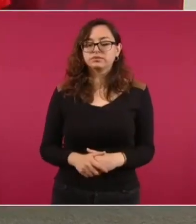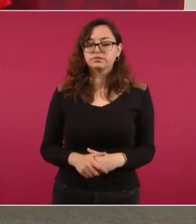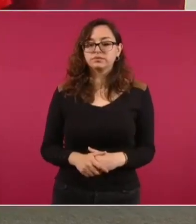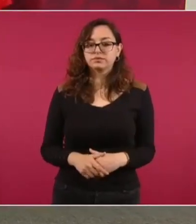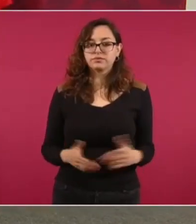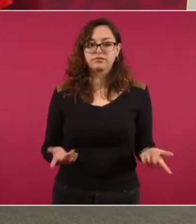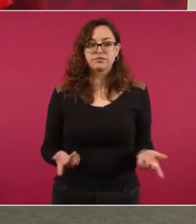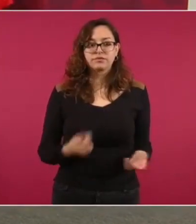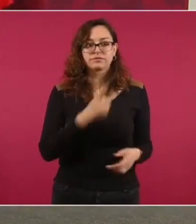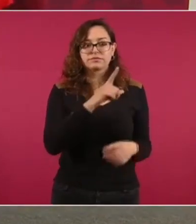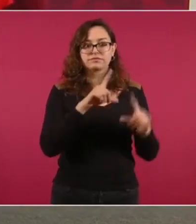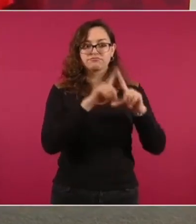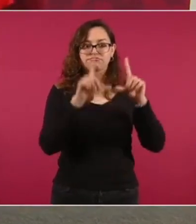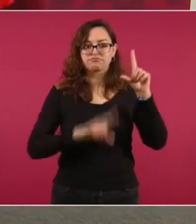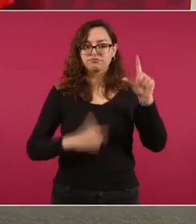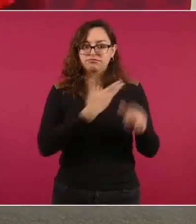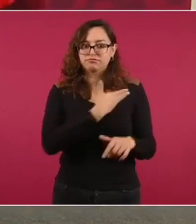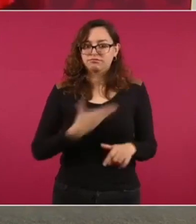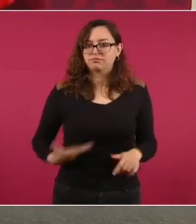y les molestó mucho,